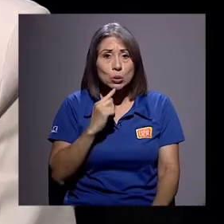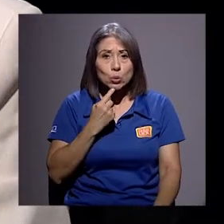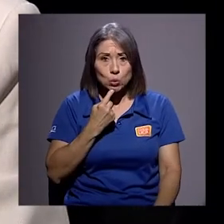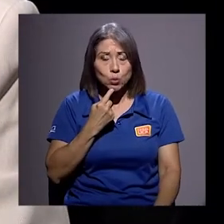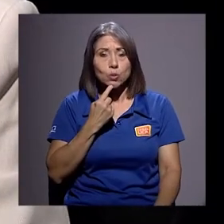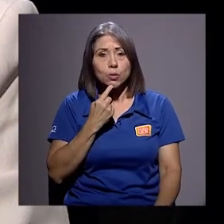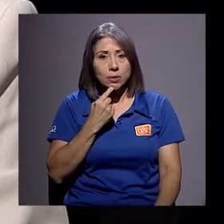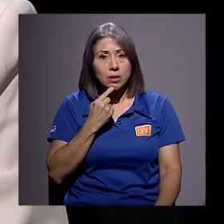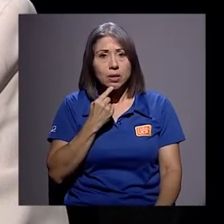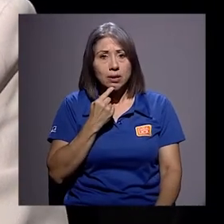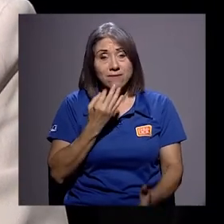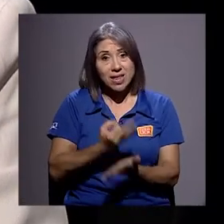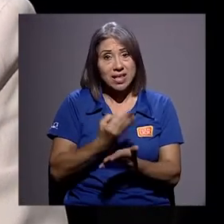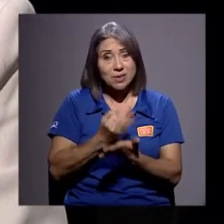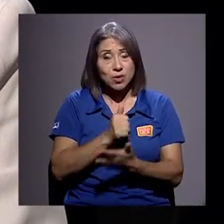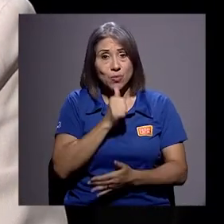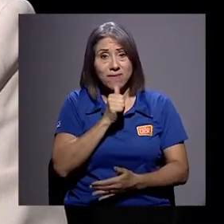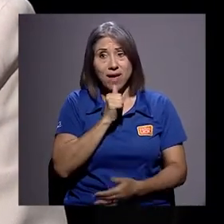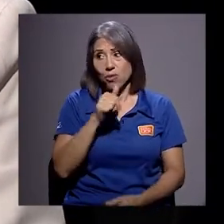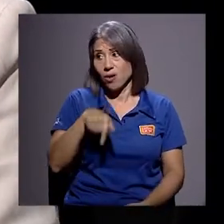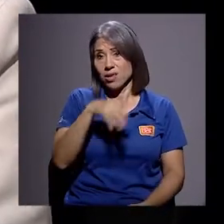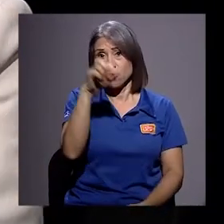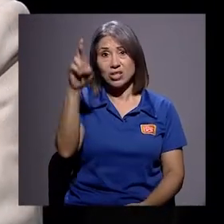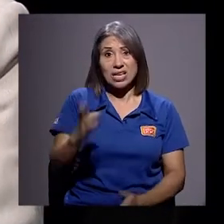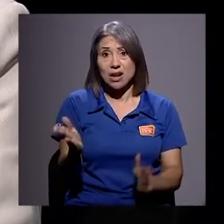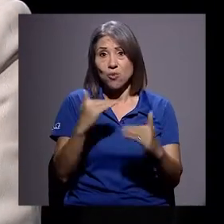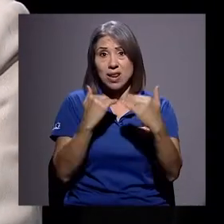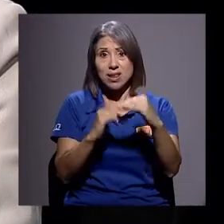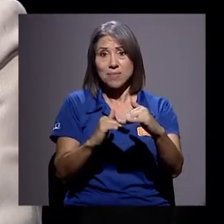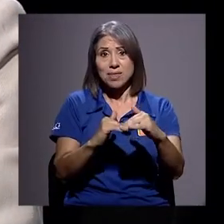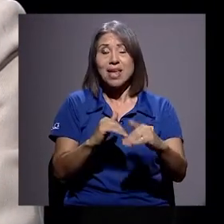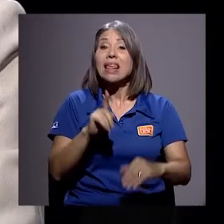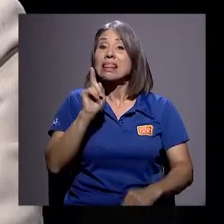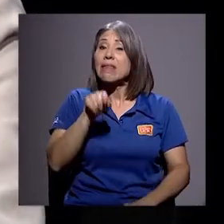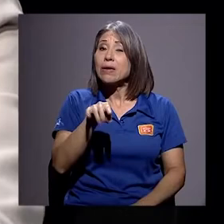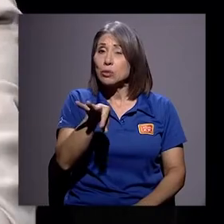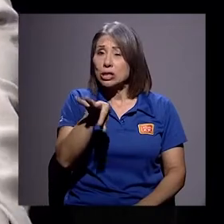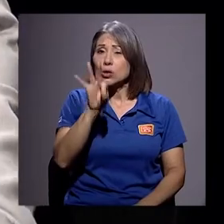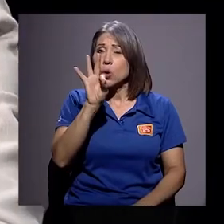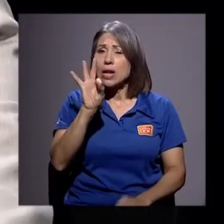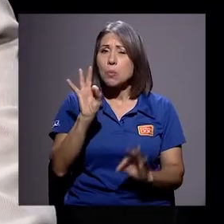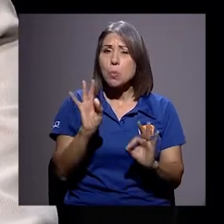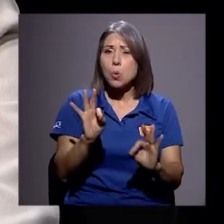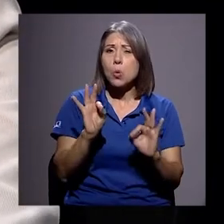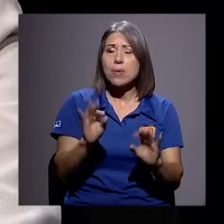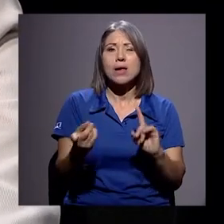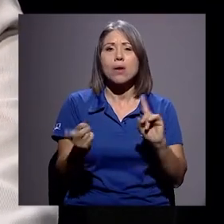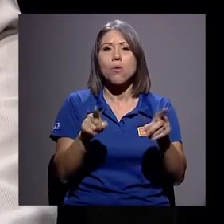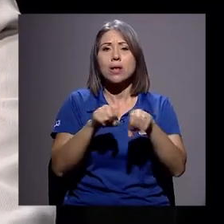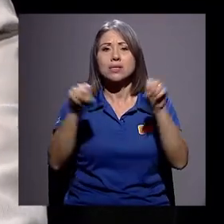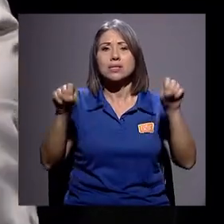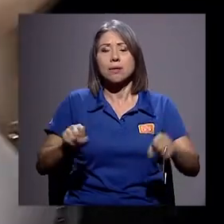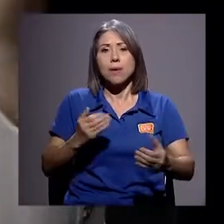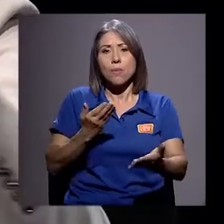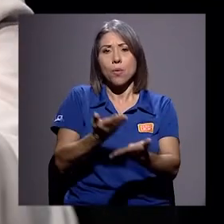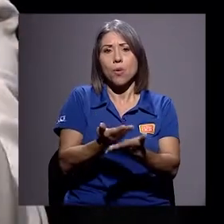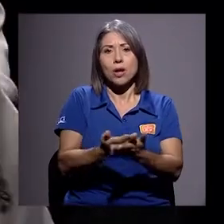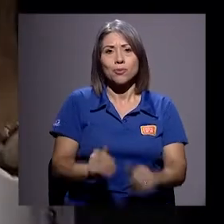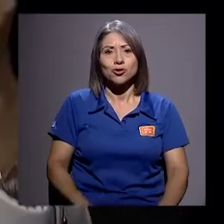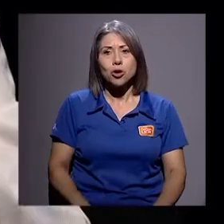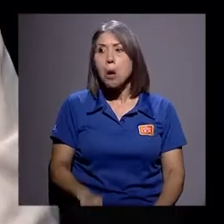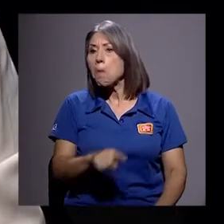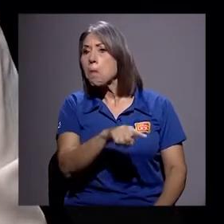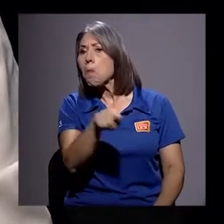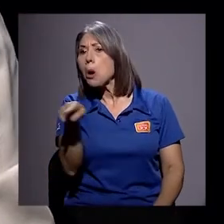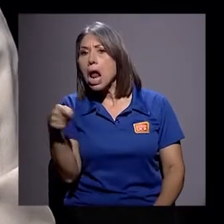también el financiamiento privada en costa rica no tiene límite por eso tenemos que escoger muy bien cuál sistema proponemos por hallando una